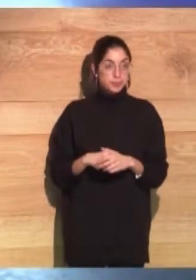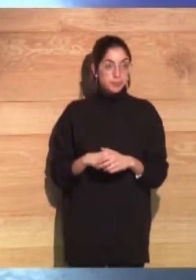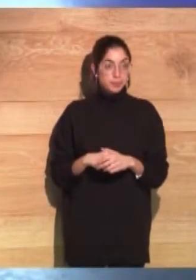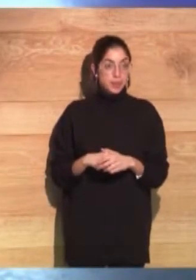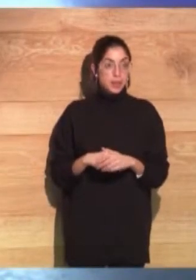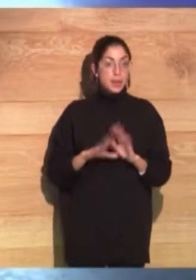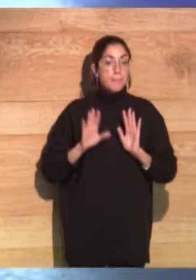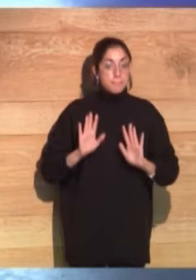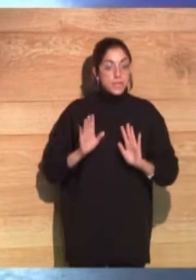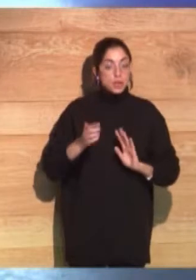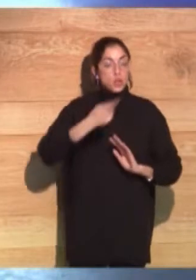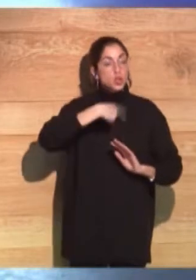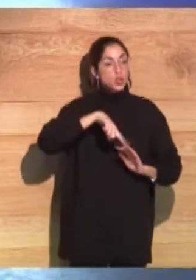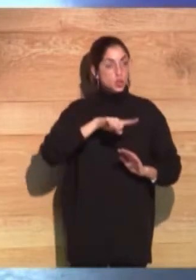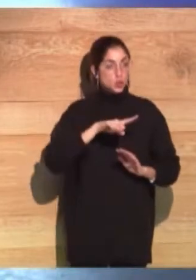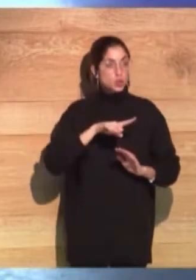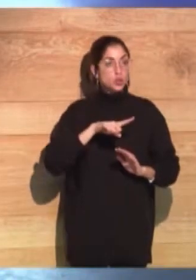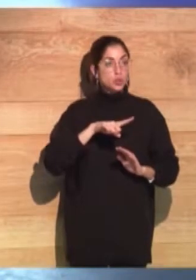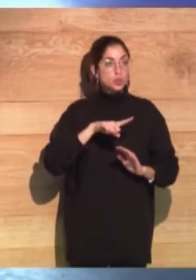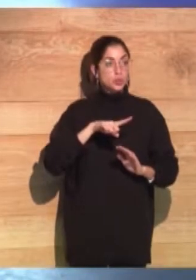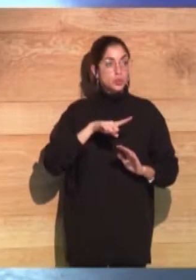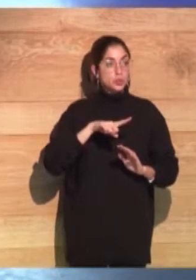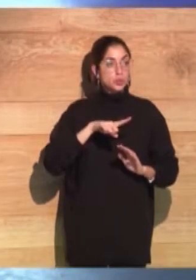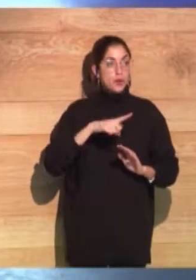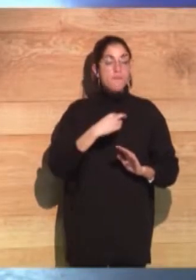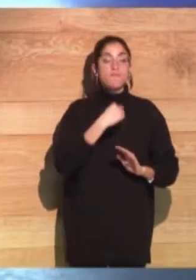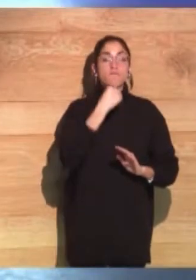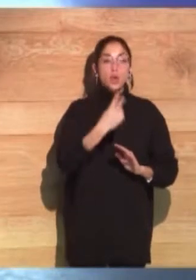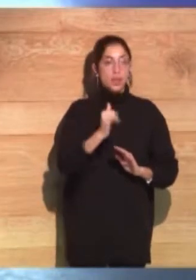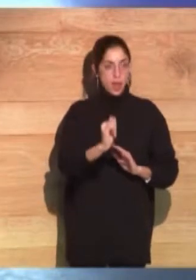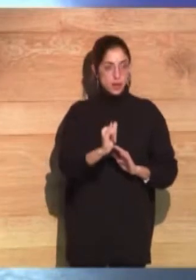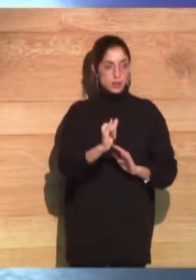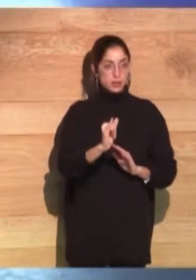Lo que sí que tenemos es nuestra voz.